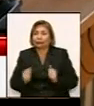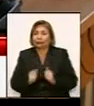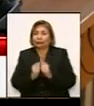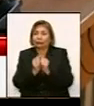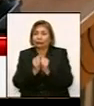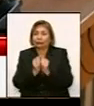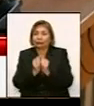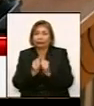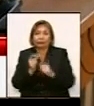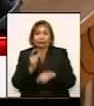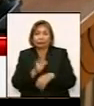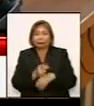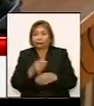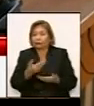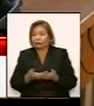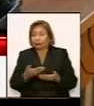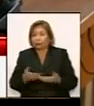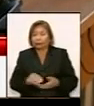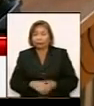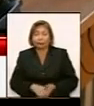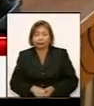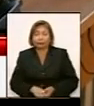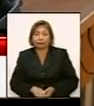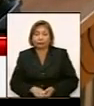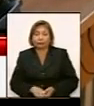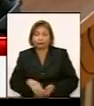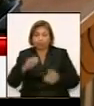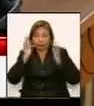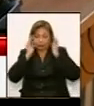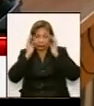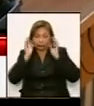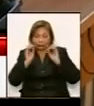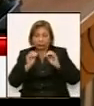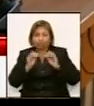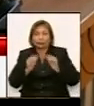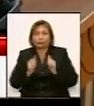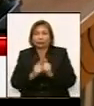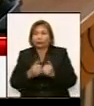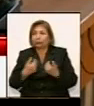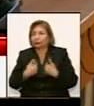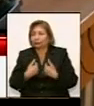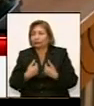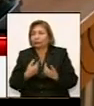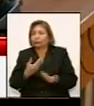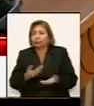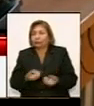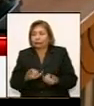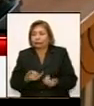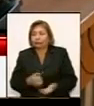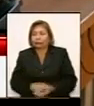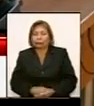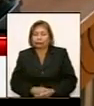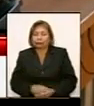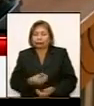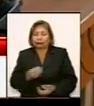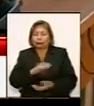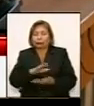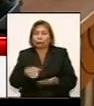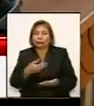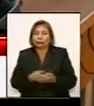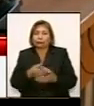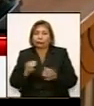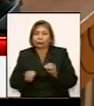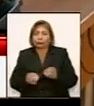denuncia. Entonces, esto yo lo presento también como una oportunidad para la conversación que vamos a tener hoy, cómo es que podemos generar recursos para